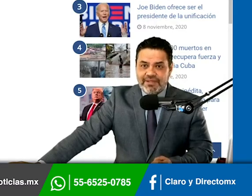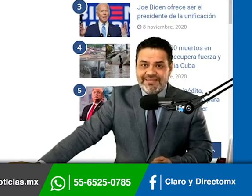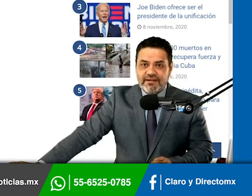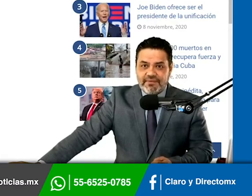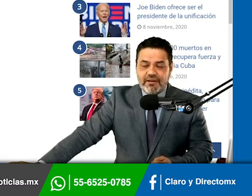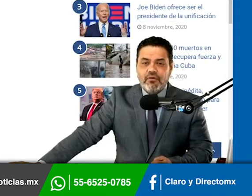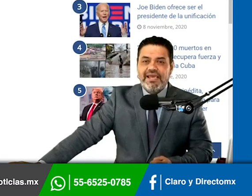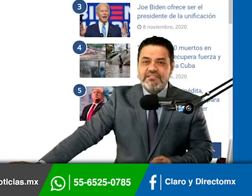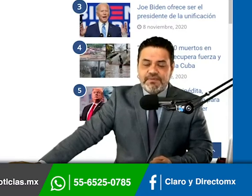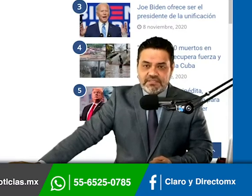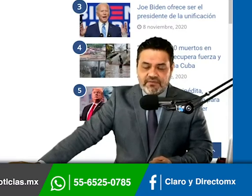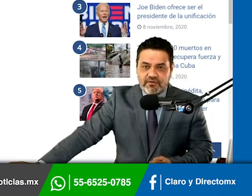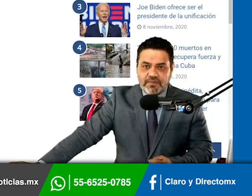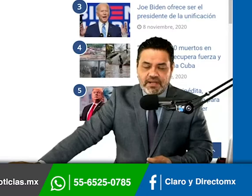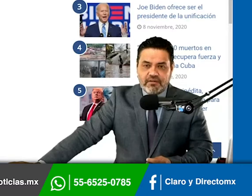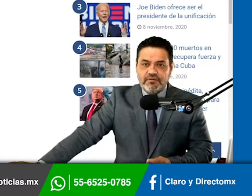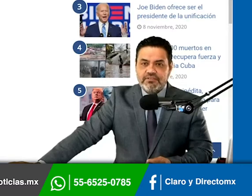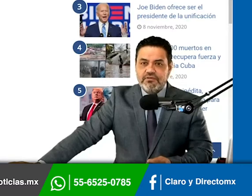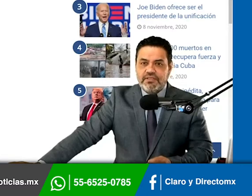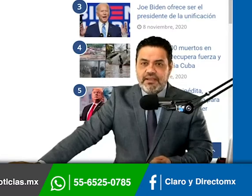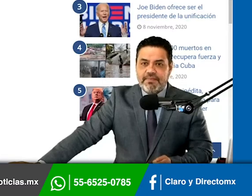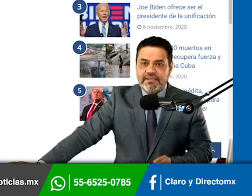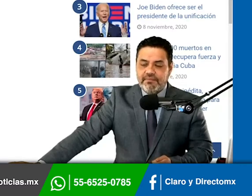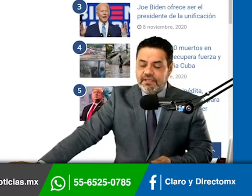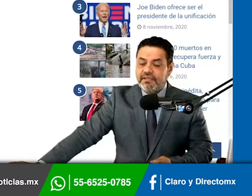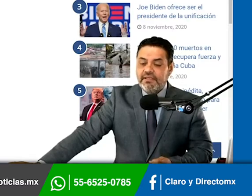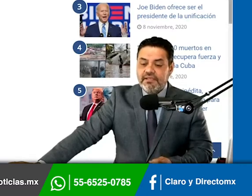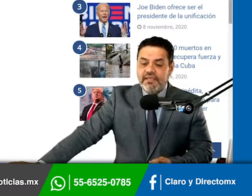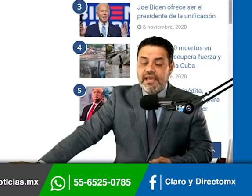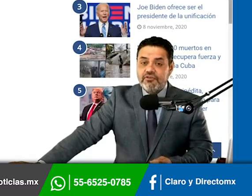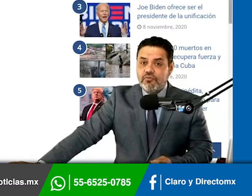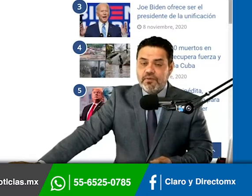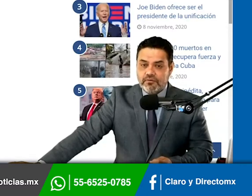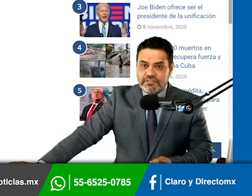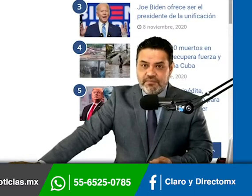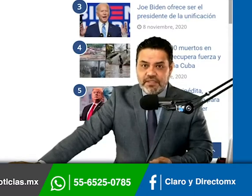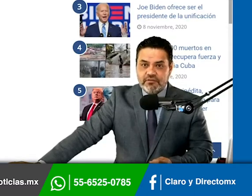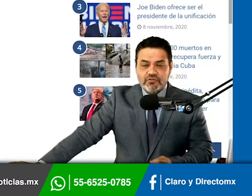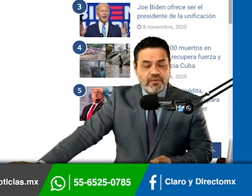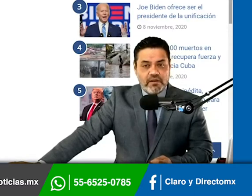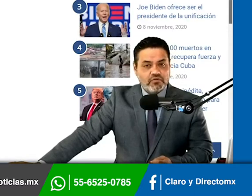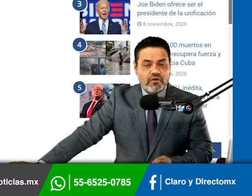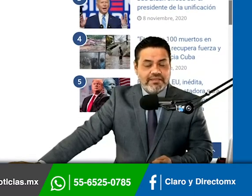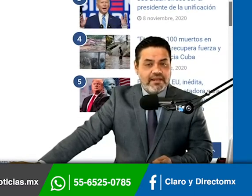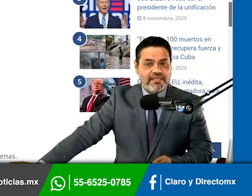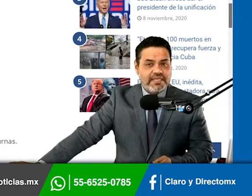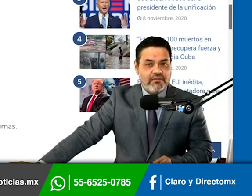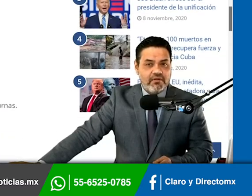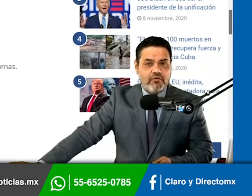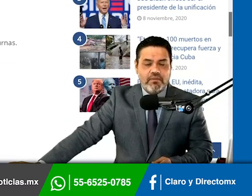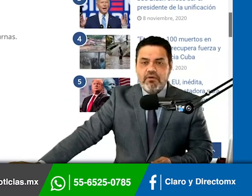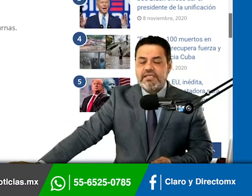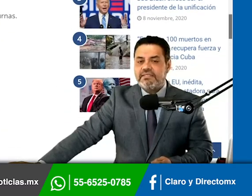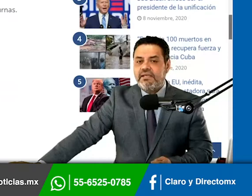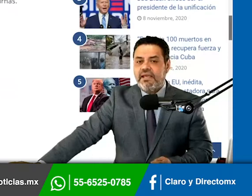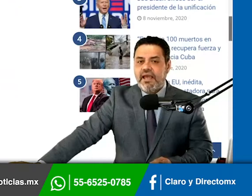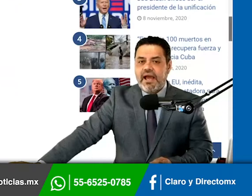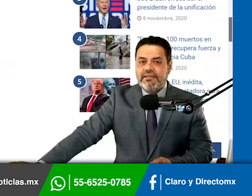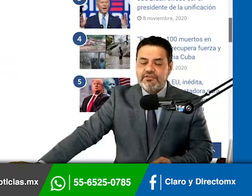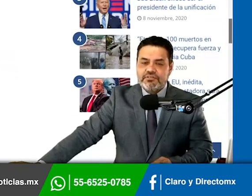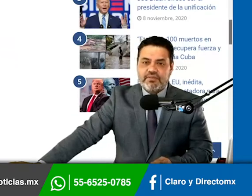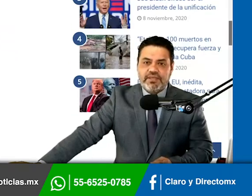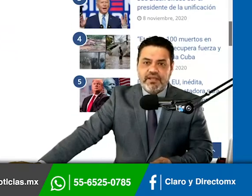equipo de trabajo específico para la contención de la pandemia y ha hecho un pronunciamiento sobre el uso generalizado de cubrebocas